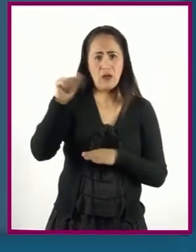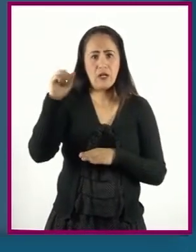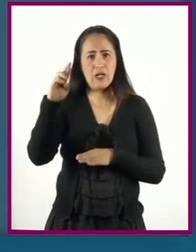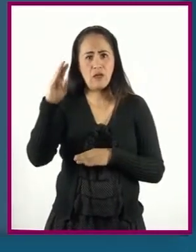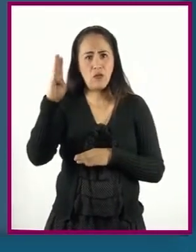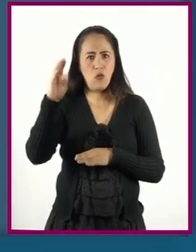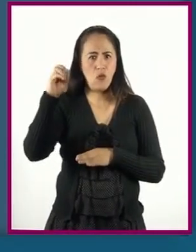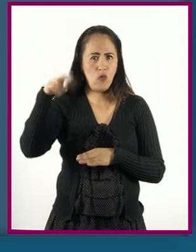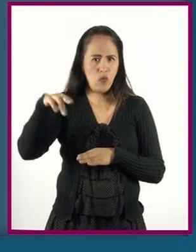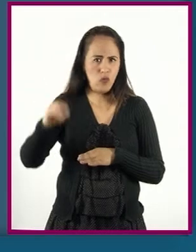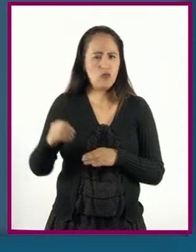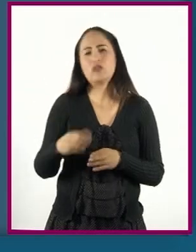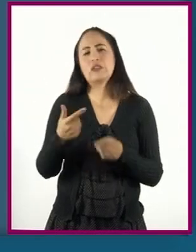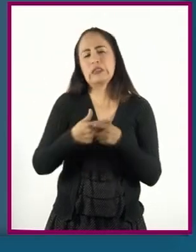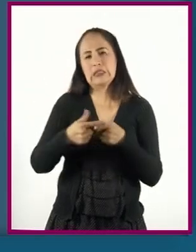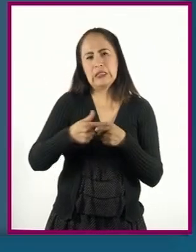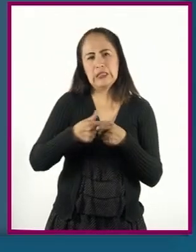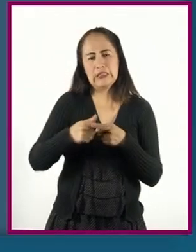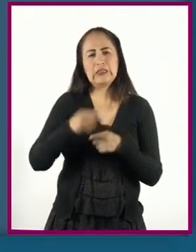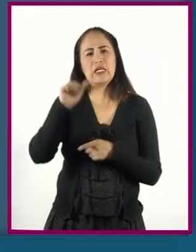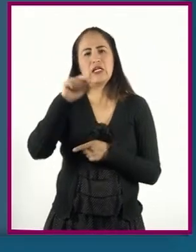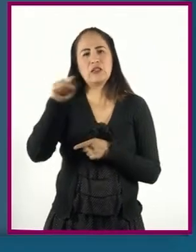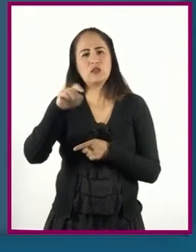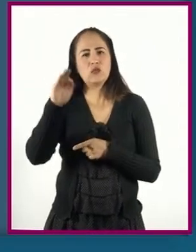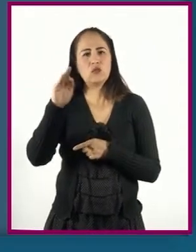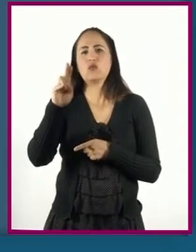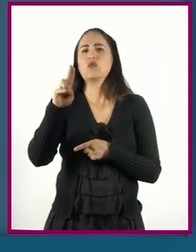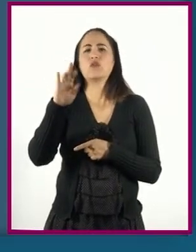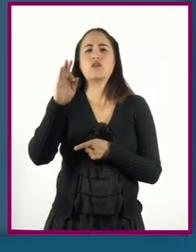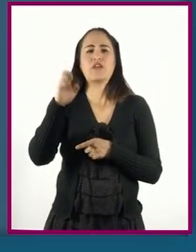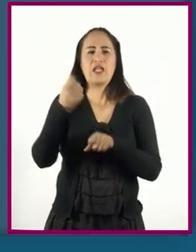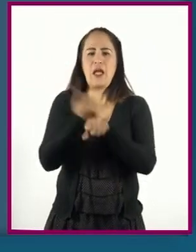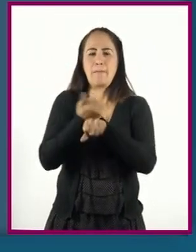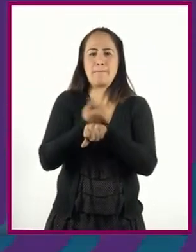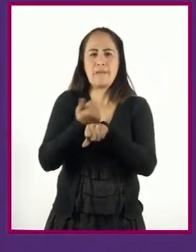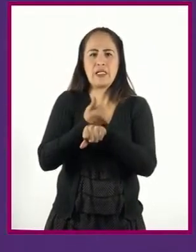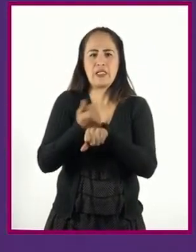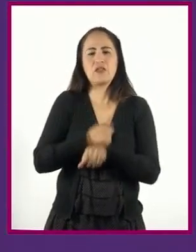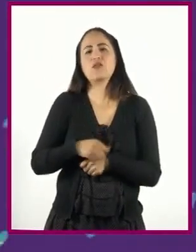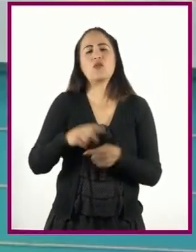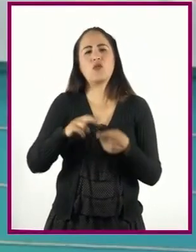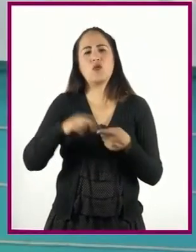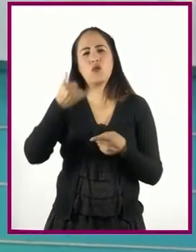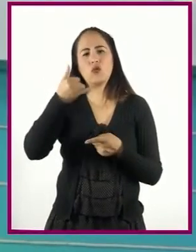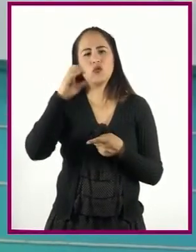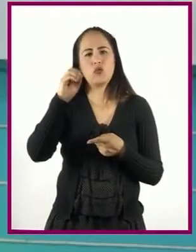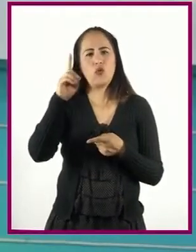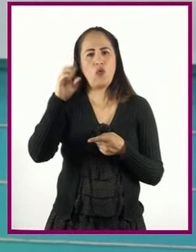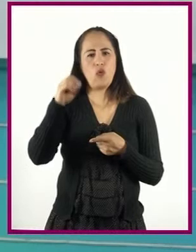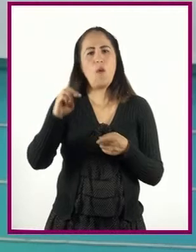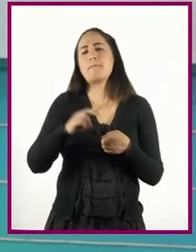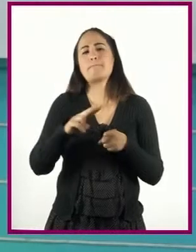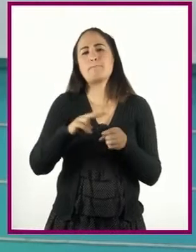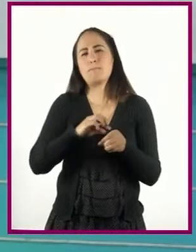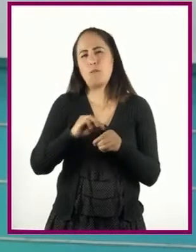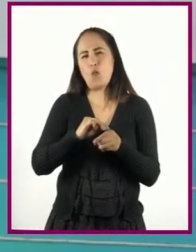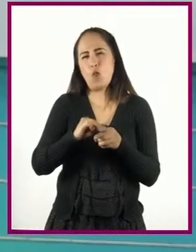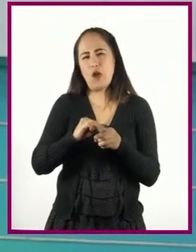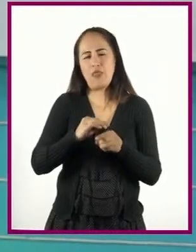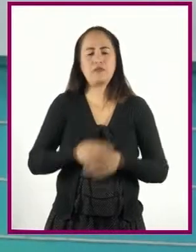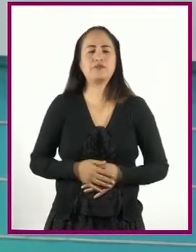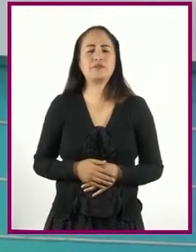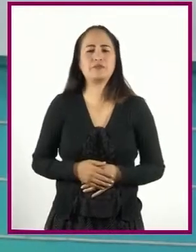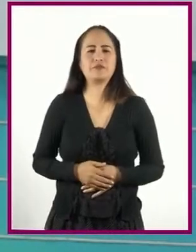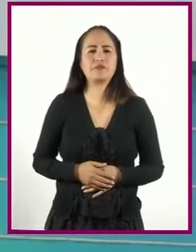grafito. El azufre, amarillo. El cloro es un gas verdoso y el yodo es violeta. El modelo corpuscular se utiliza